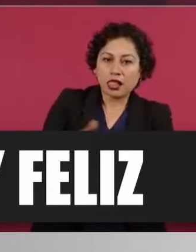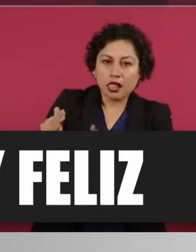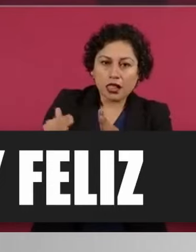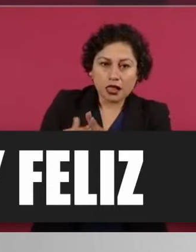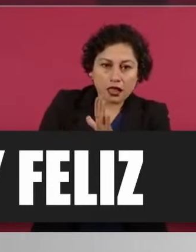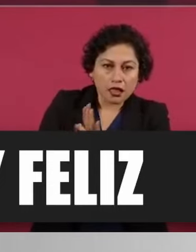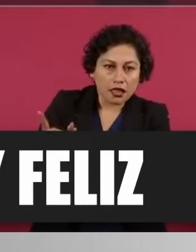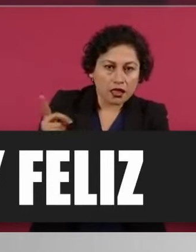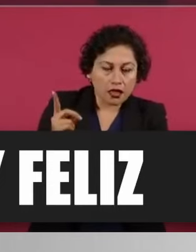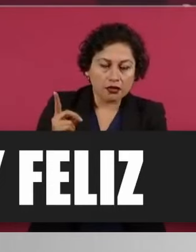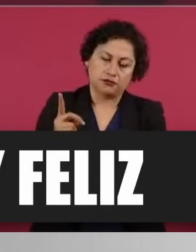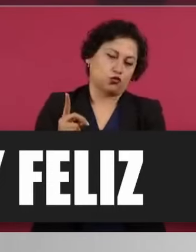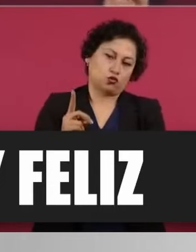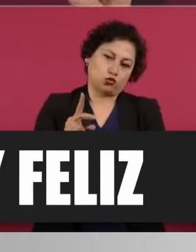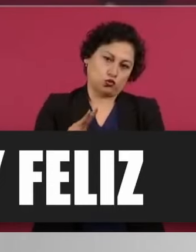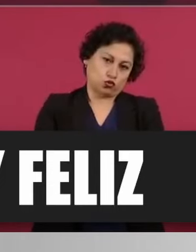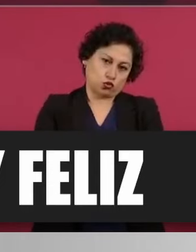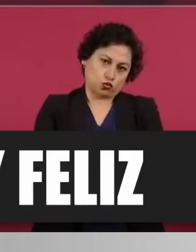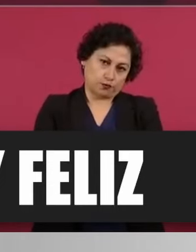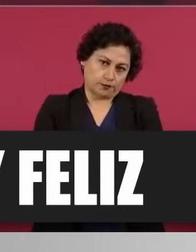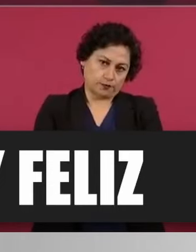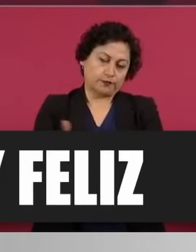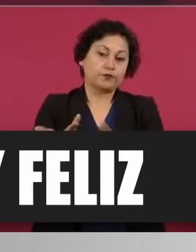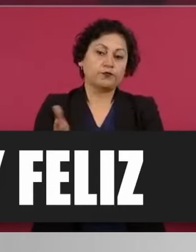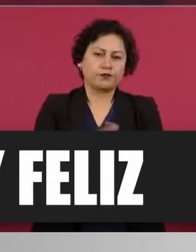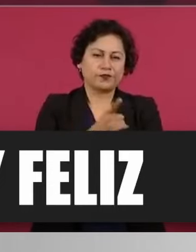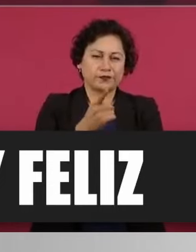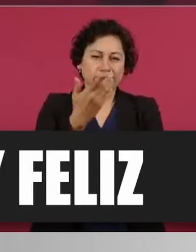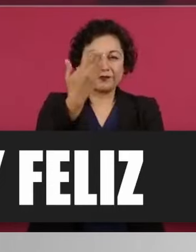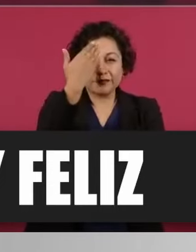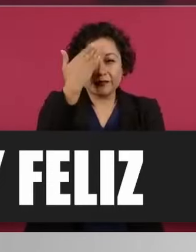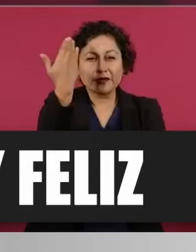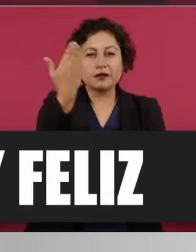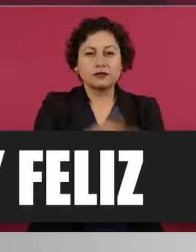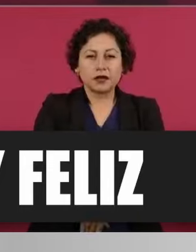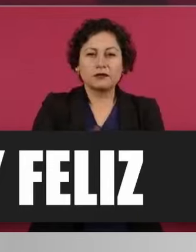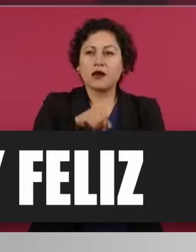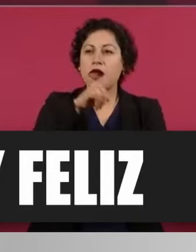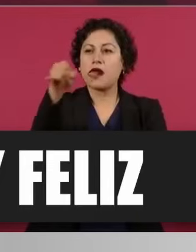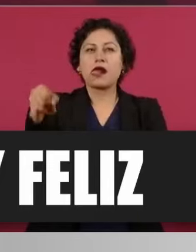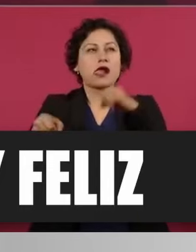Esas unidades habitacionales, ¿no?, que se hicieron donde no habían servicios,